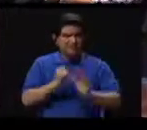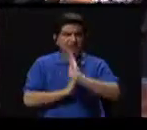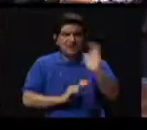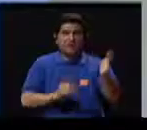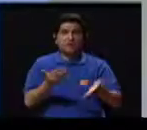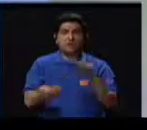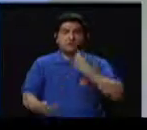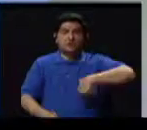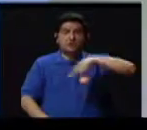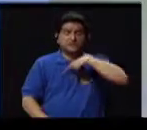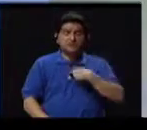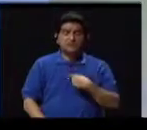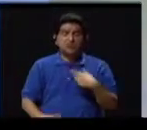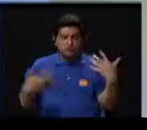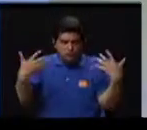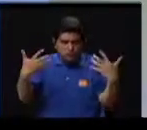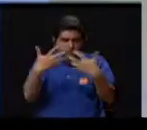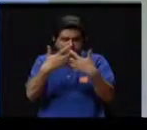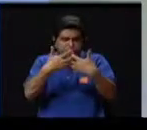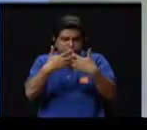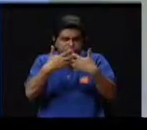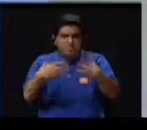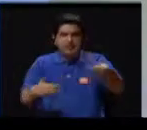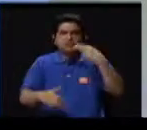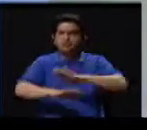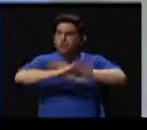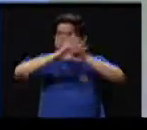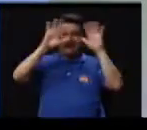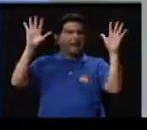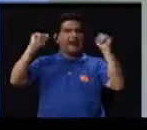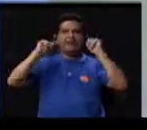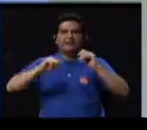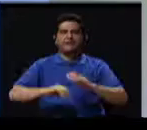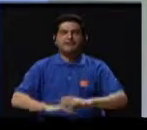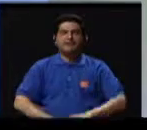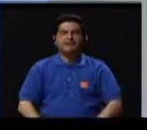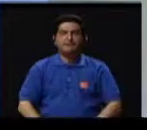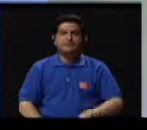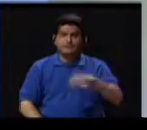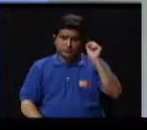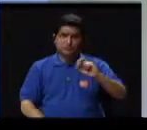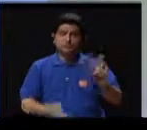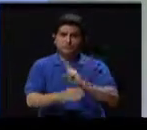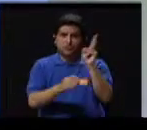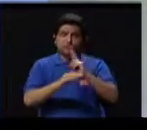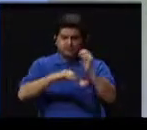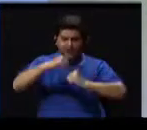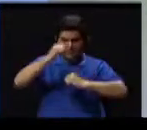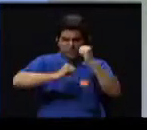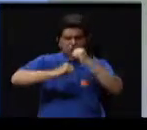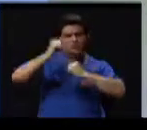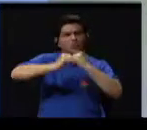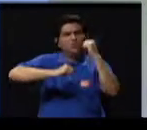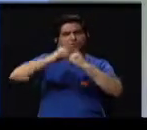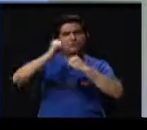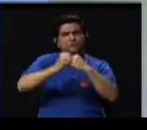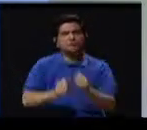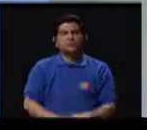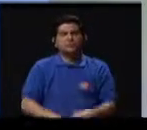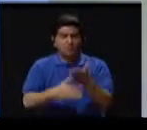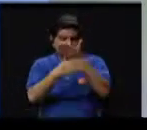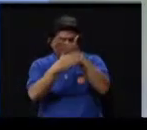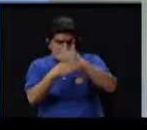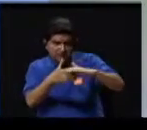niños casi que nos armaron una historia ahí que estaba muy, muy clara. Entonces, sí, como usando como la estructura